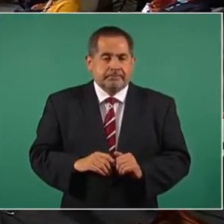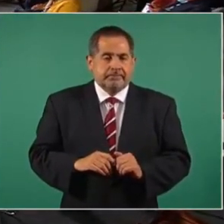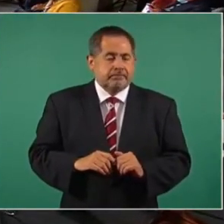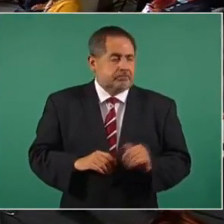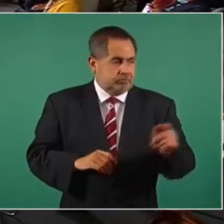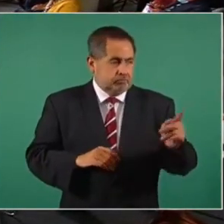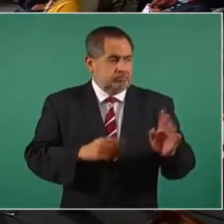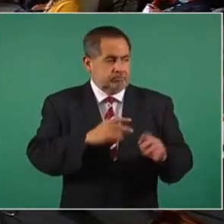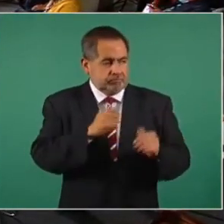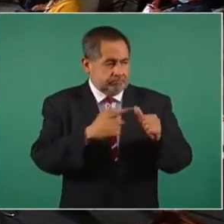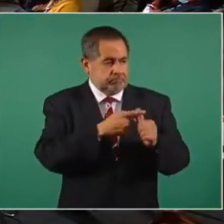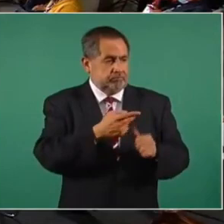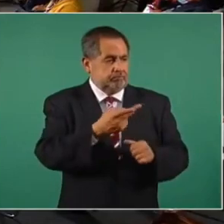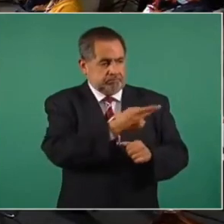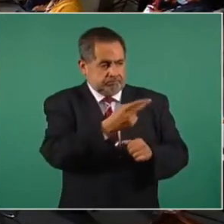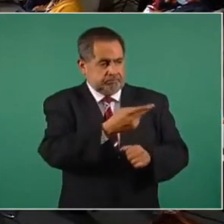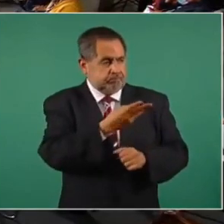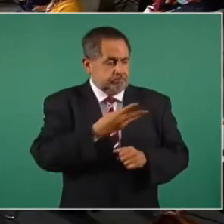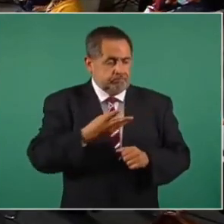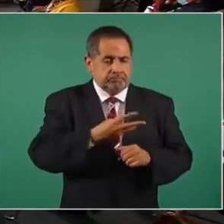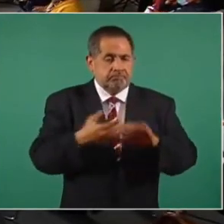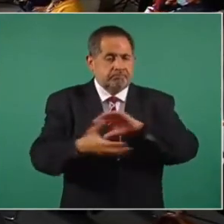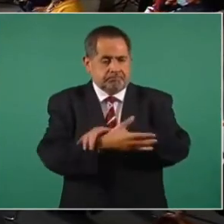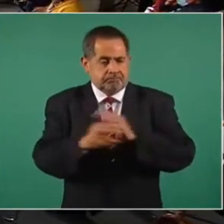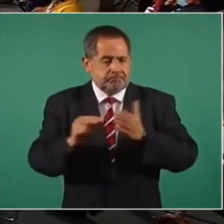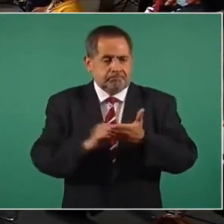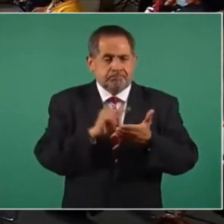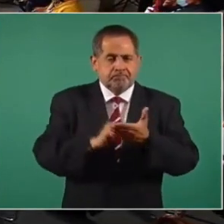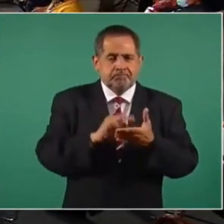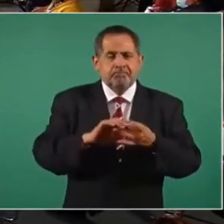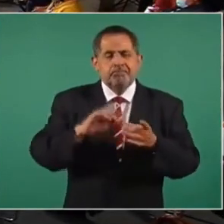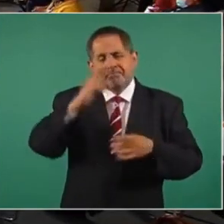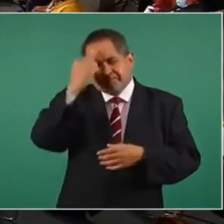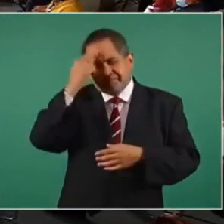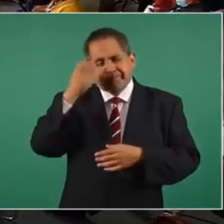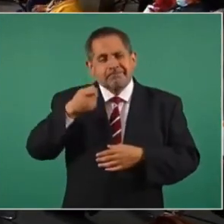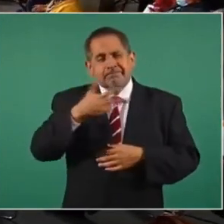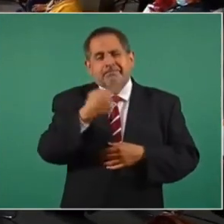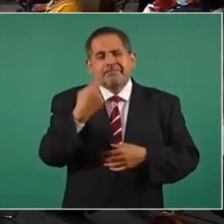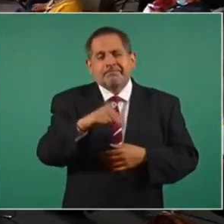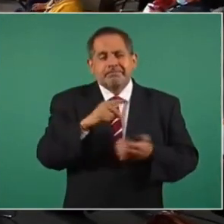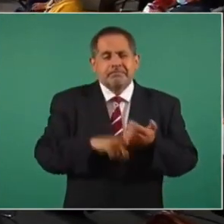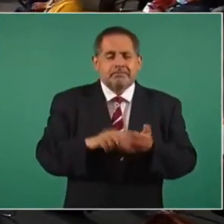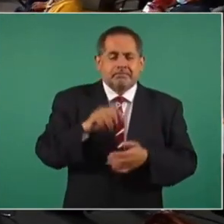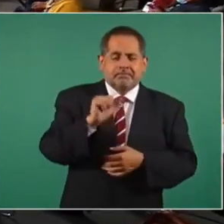un convenio, las llamadas APPs,